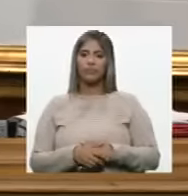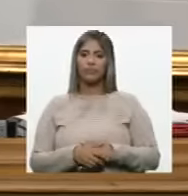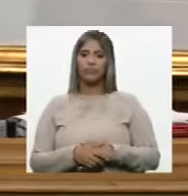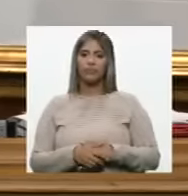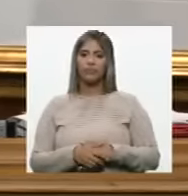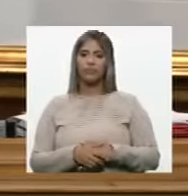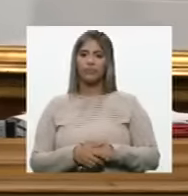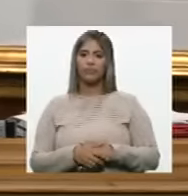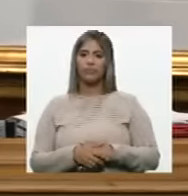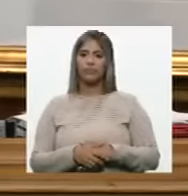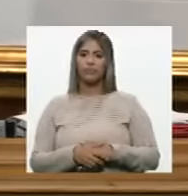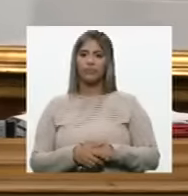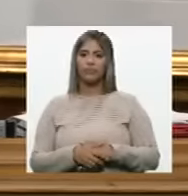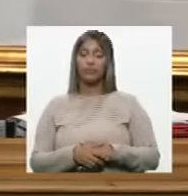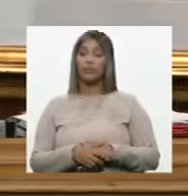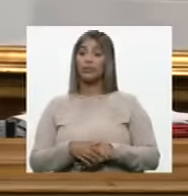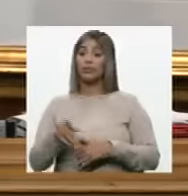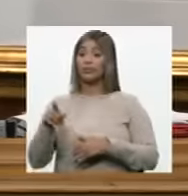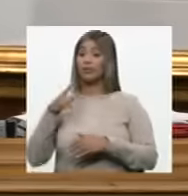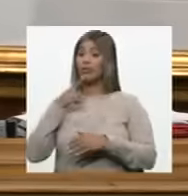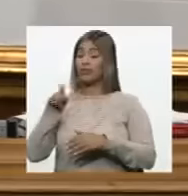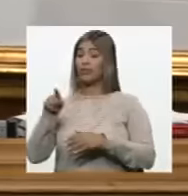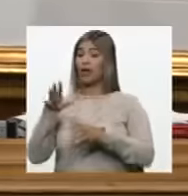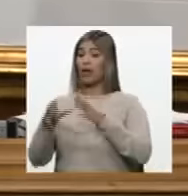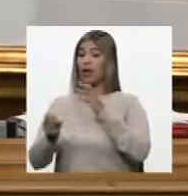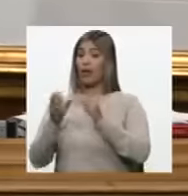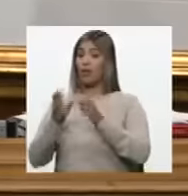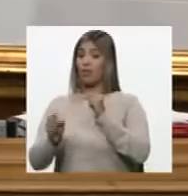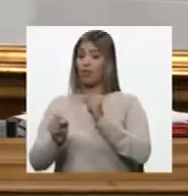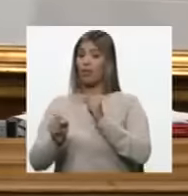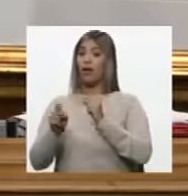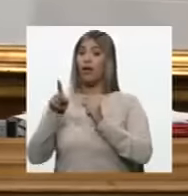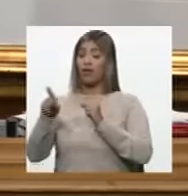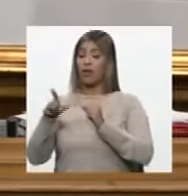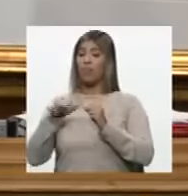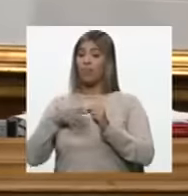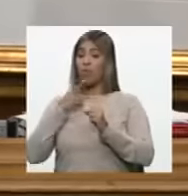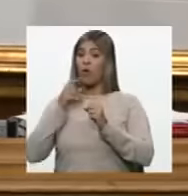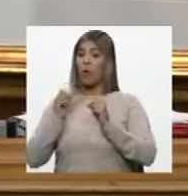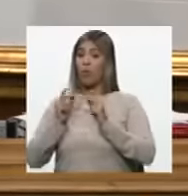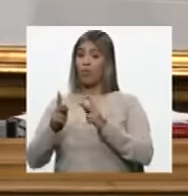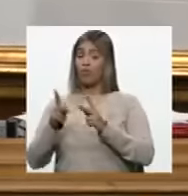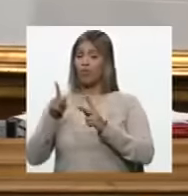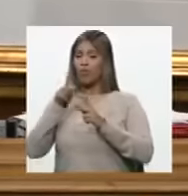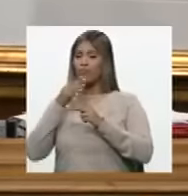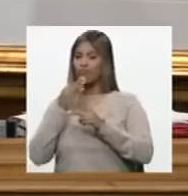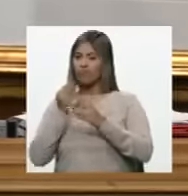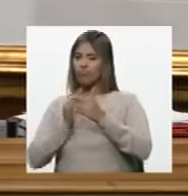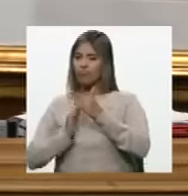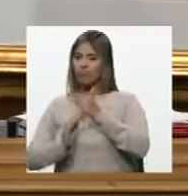Cuando se vaya a jalar bola, yo creo que hay oportunidades en que es mejor pasar agachado.